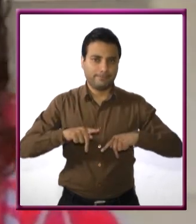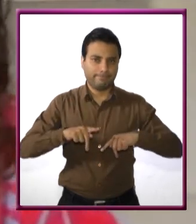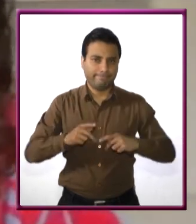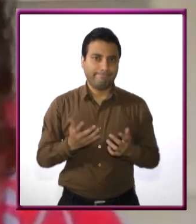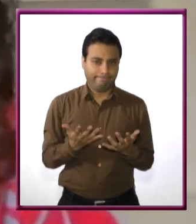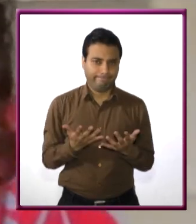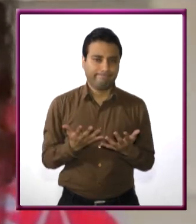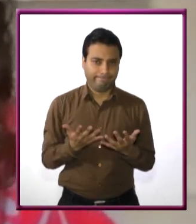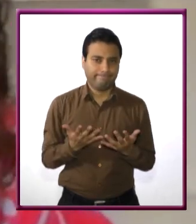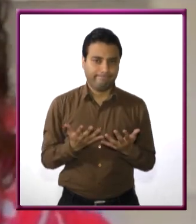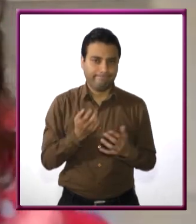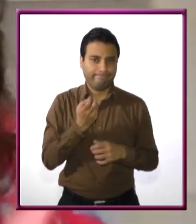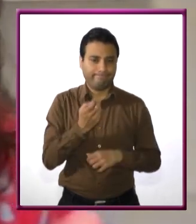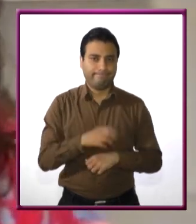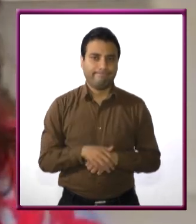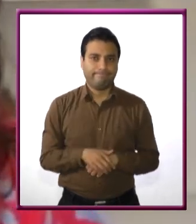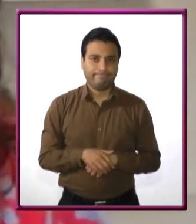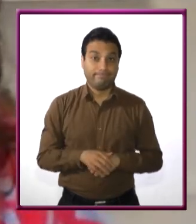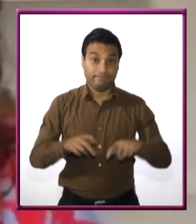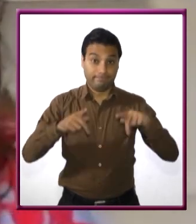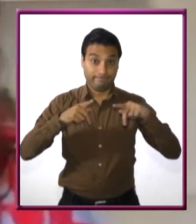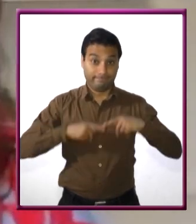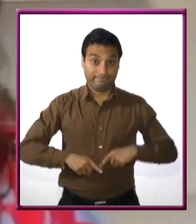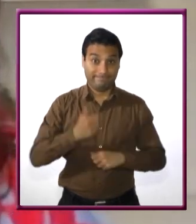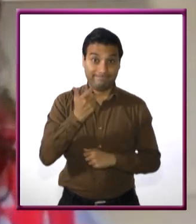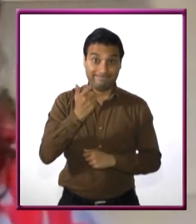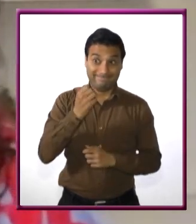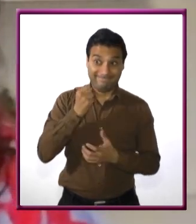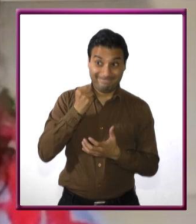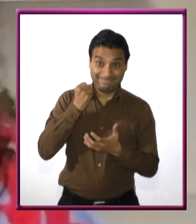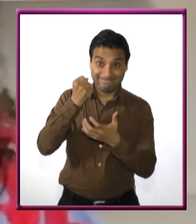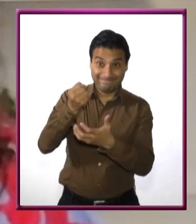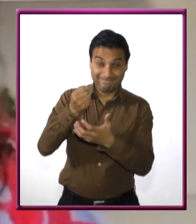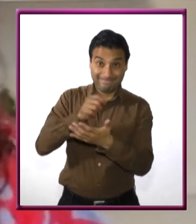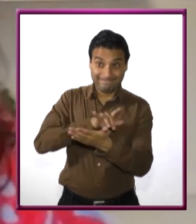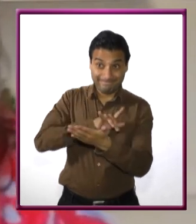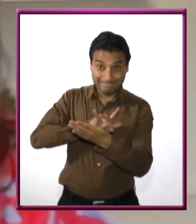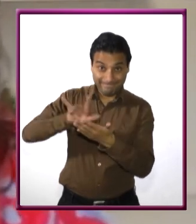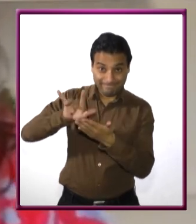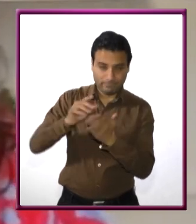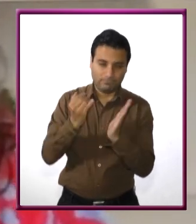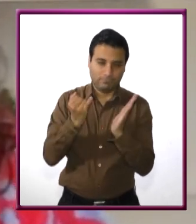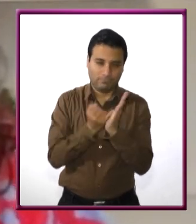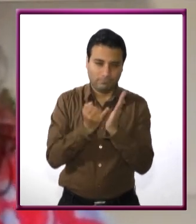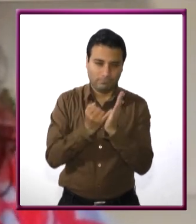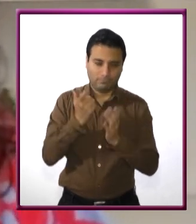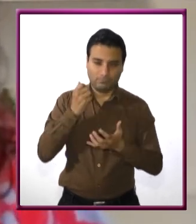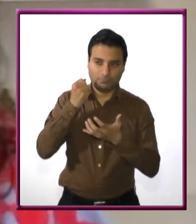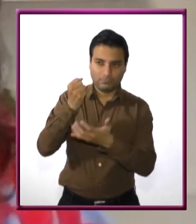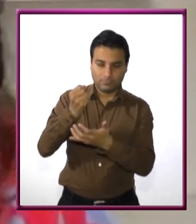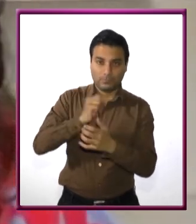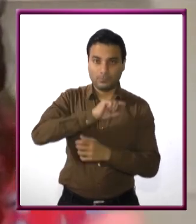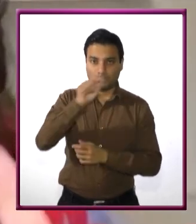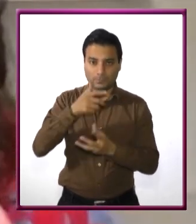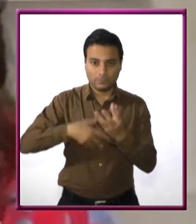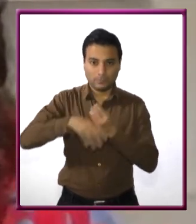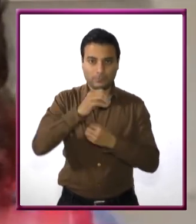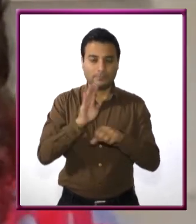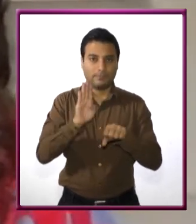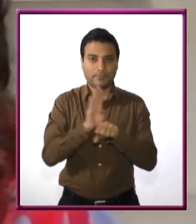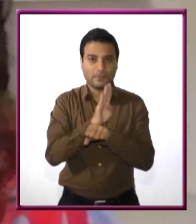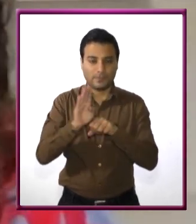a las personas que en principio lo financiaron con sus impuestos, ¿no? Entonces, esta